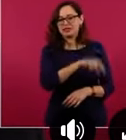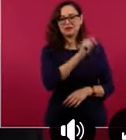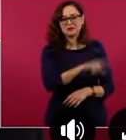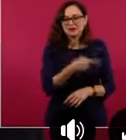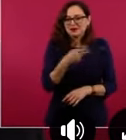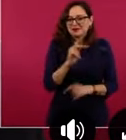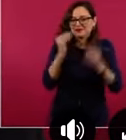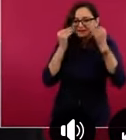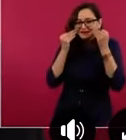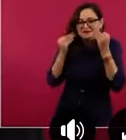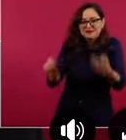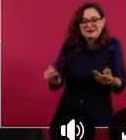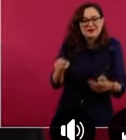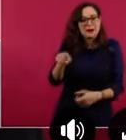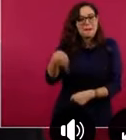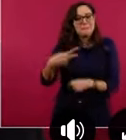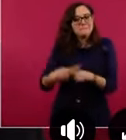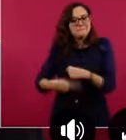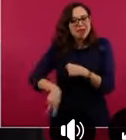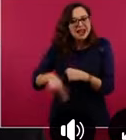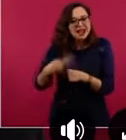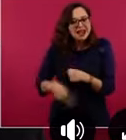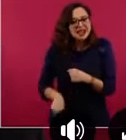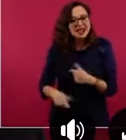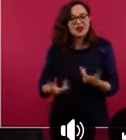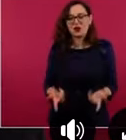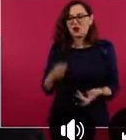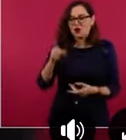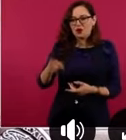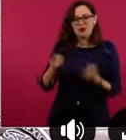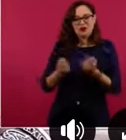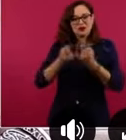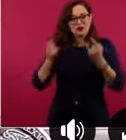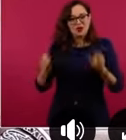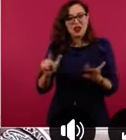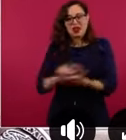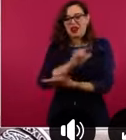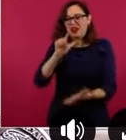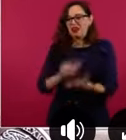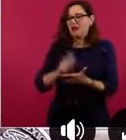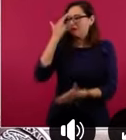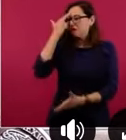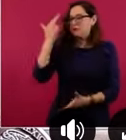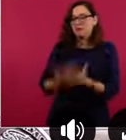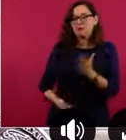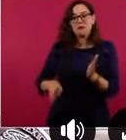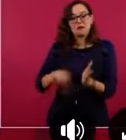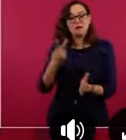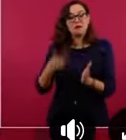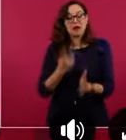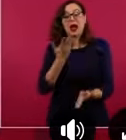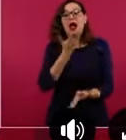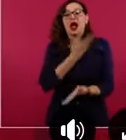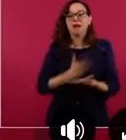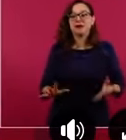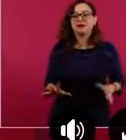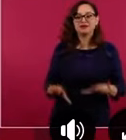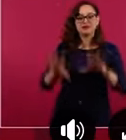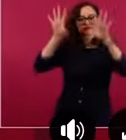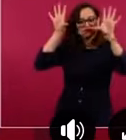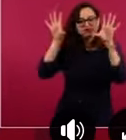la peligrosidad y todos los antecedentes del sujeto, quien además fue detenido en flagrancia con armas